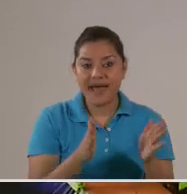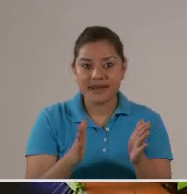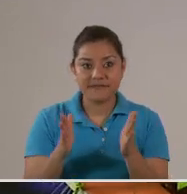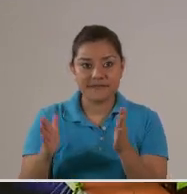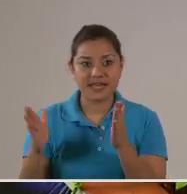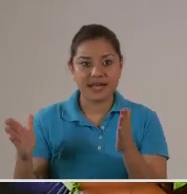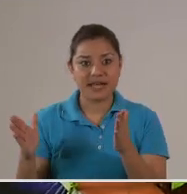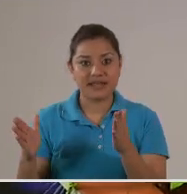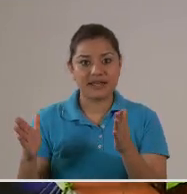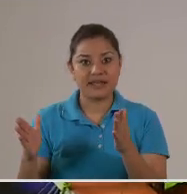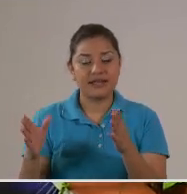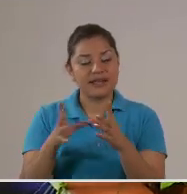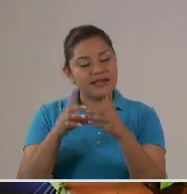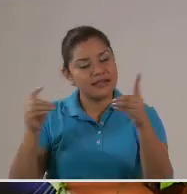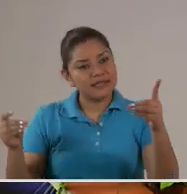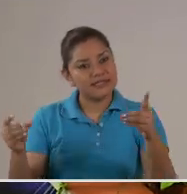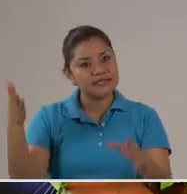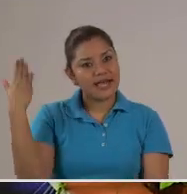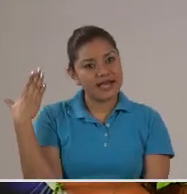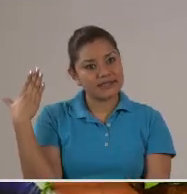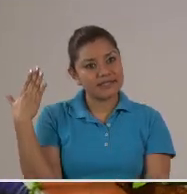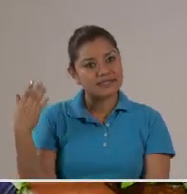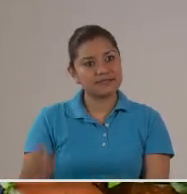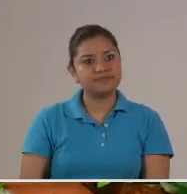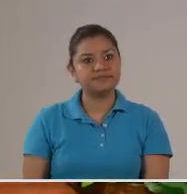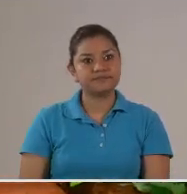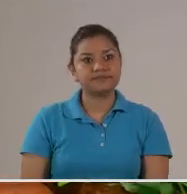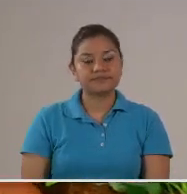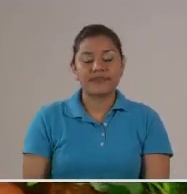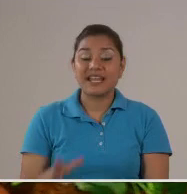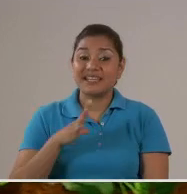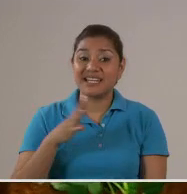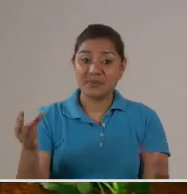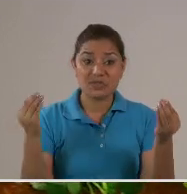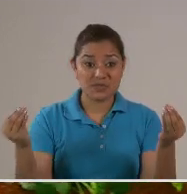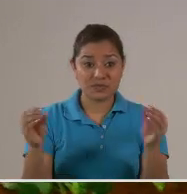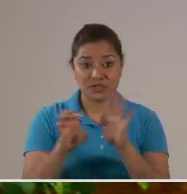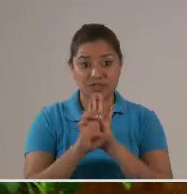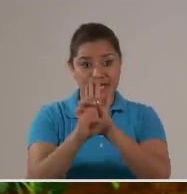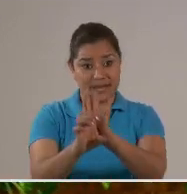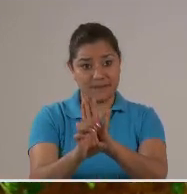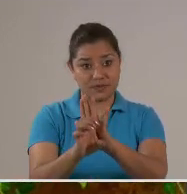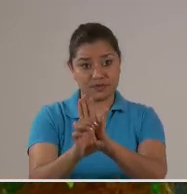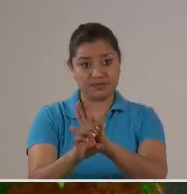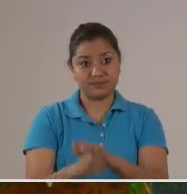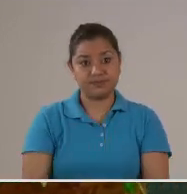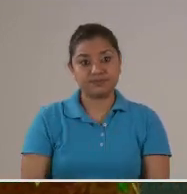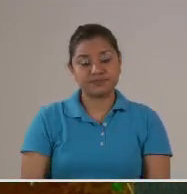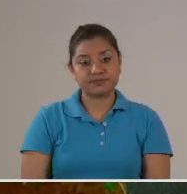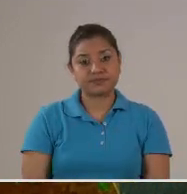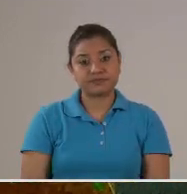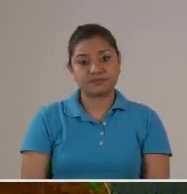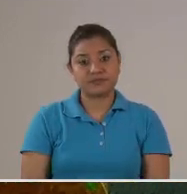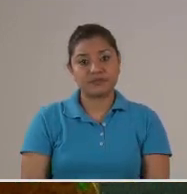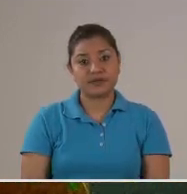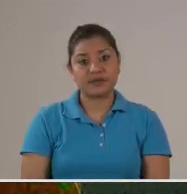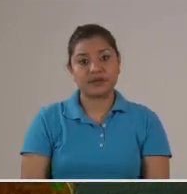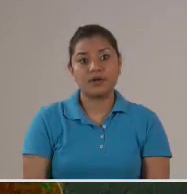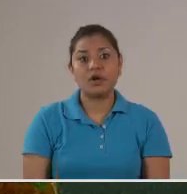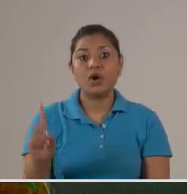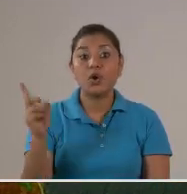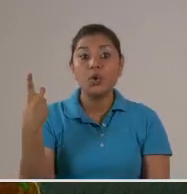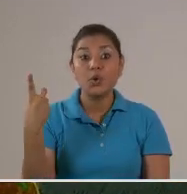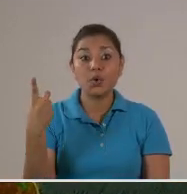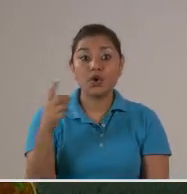con antelación digamos eh Tenemos muchos ejemplos tenemos el ejemplo Quizá el más notable es el